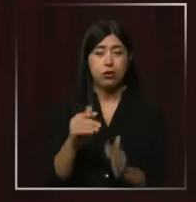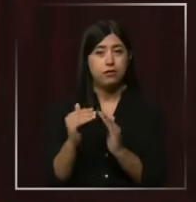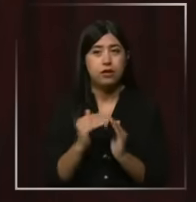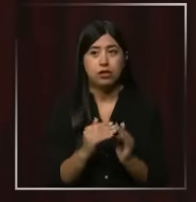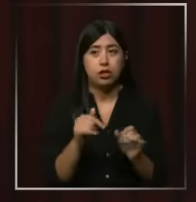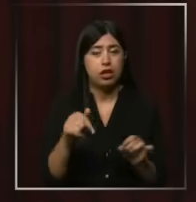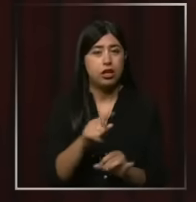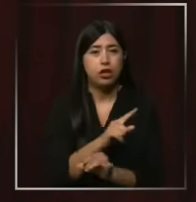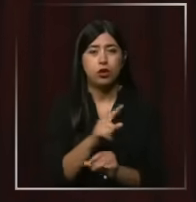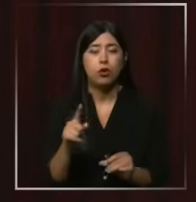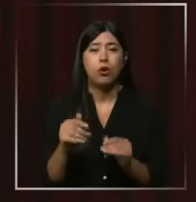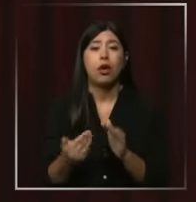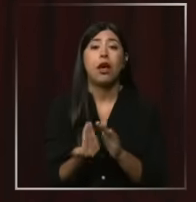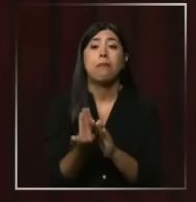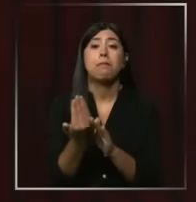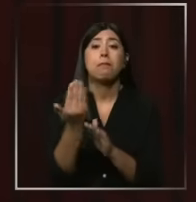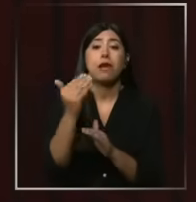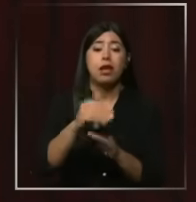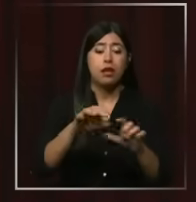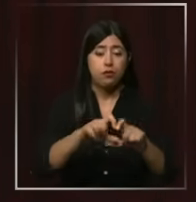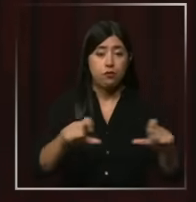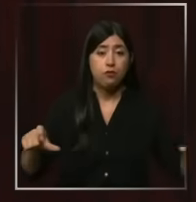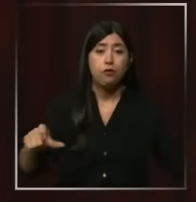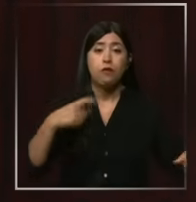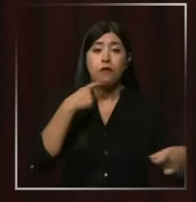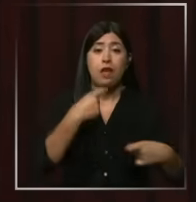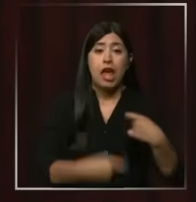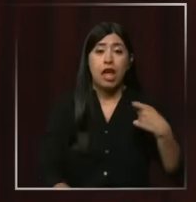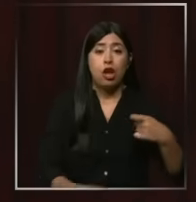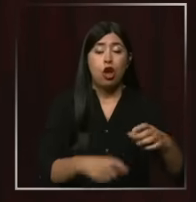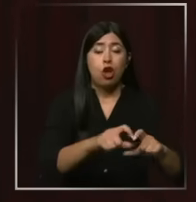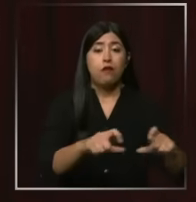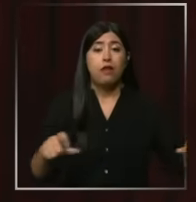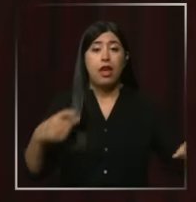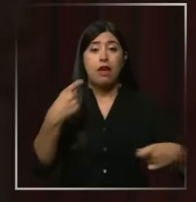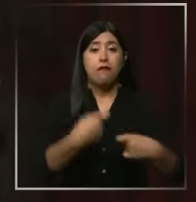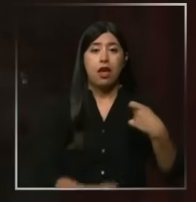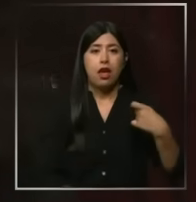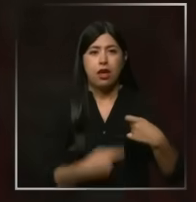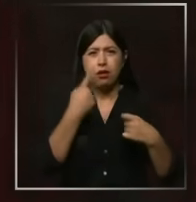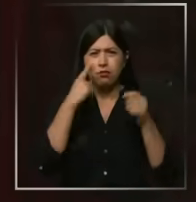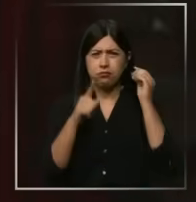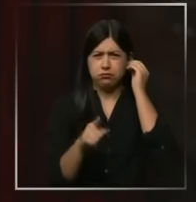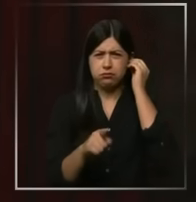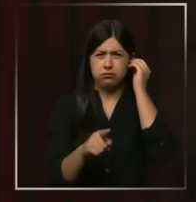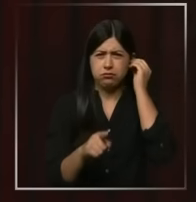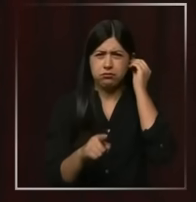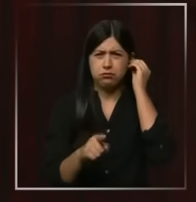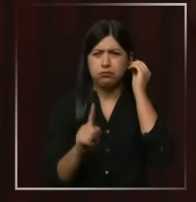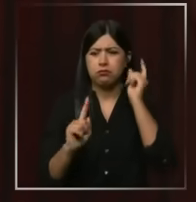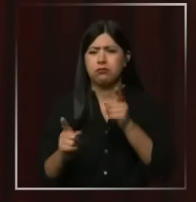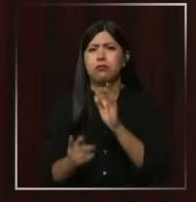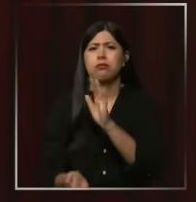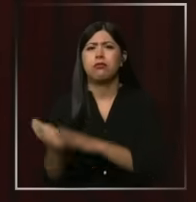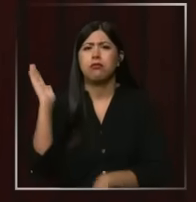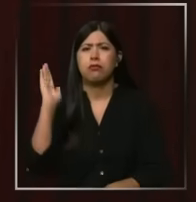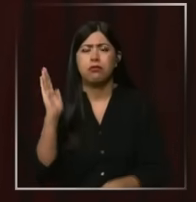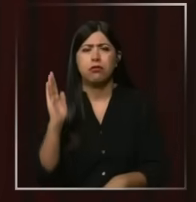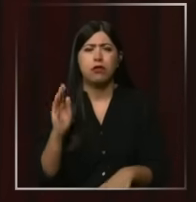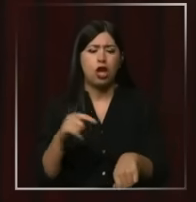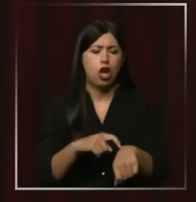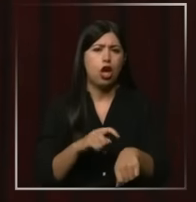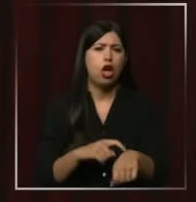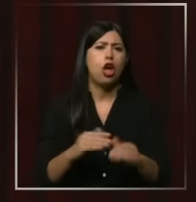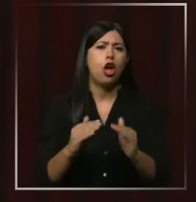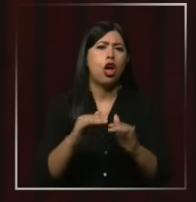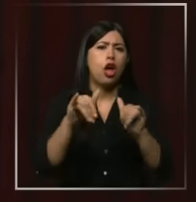es de acá. Si ha estado toda la mañana ahí recogiendo fierro, según dice él, los fierros, pero él ya tenía que haberse ido hace rato ya. Siento que quiere ya